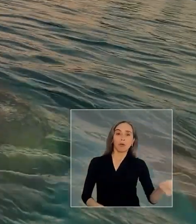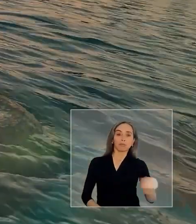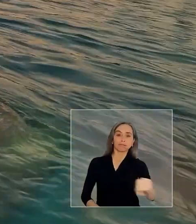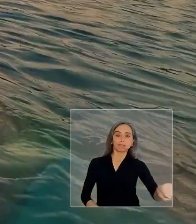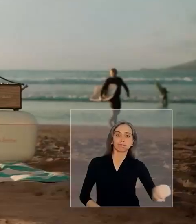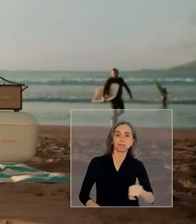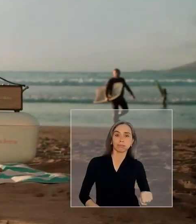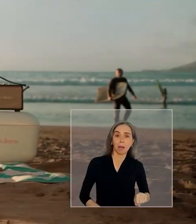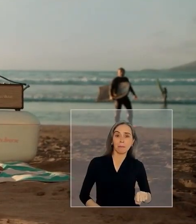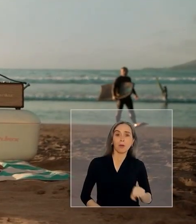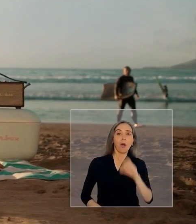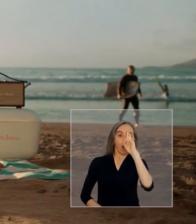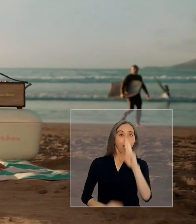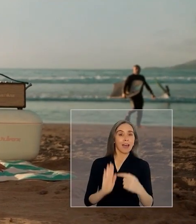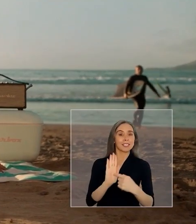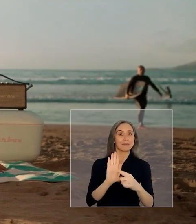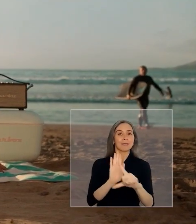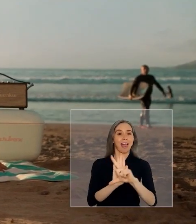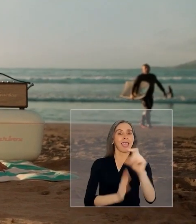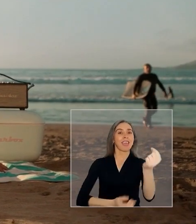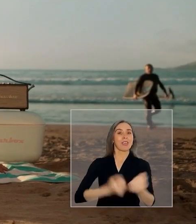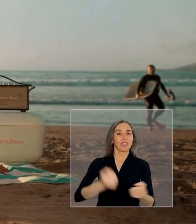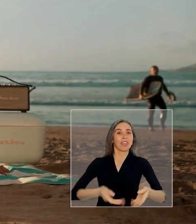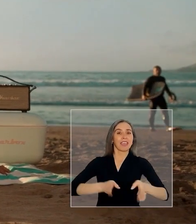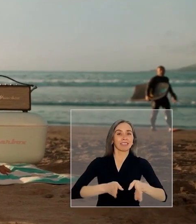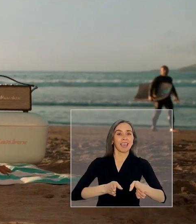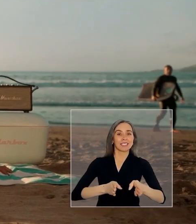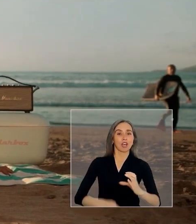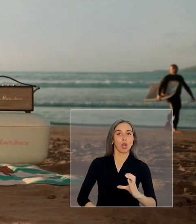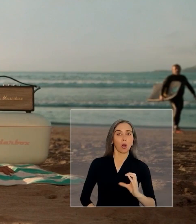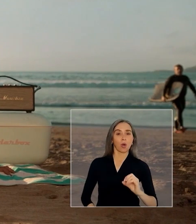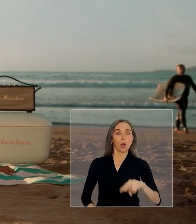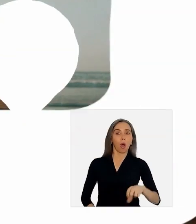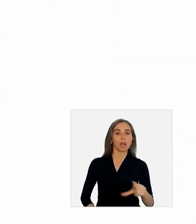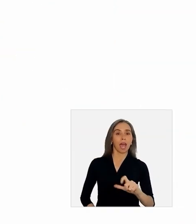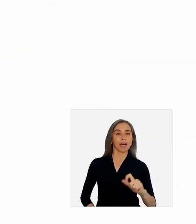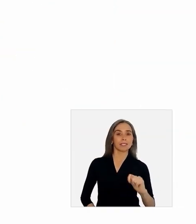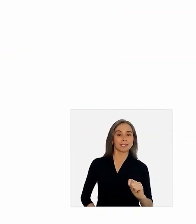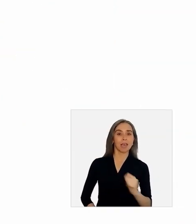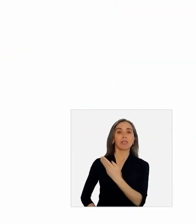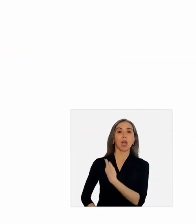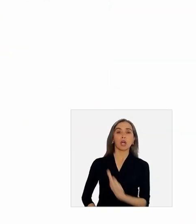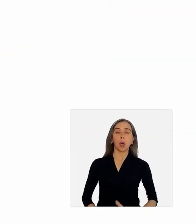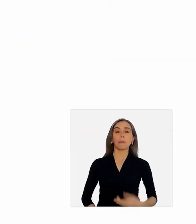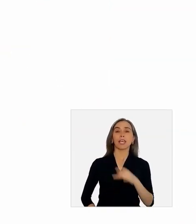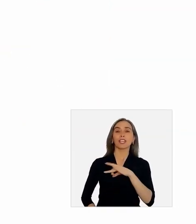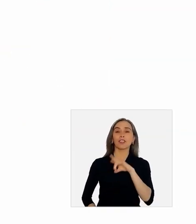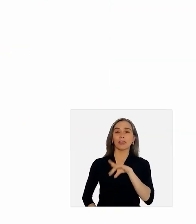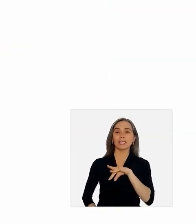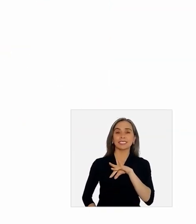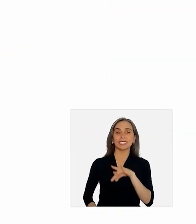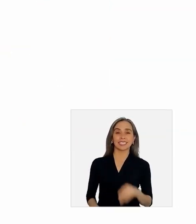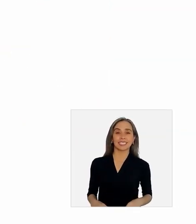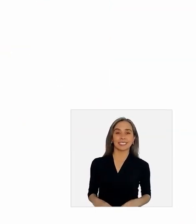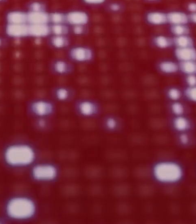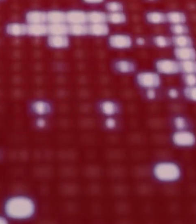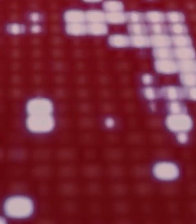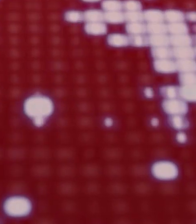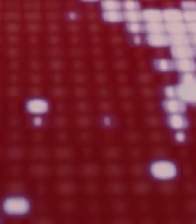social. Baja un cambio y respeta la ley de tránsito. CONACET, Gobierno de